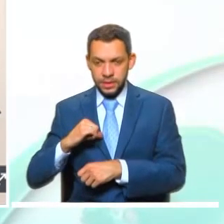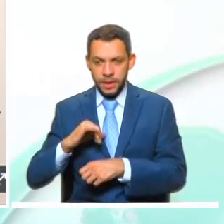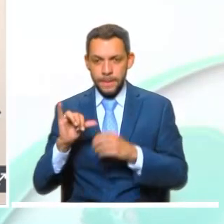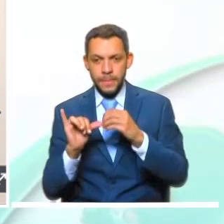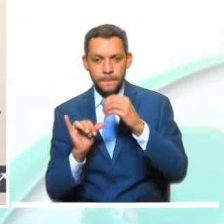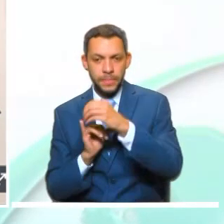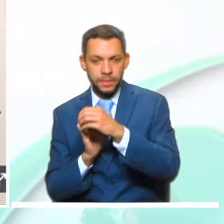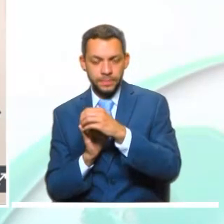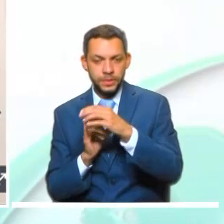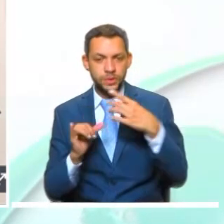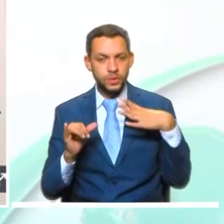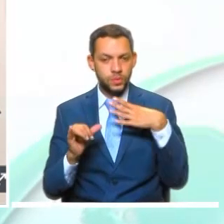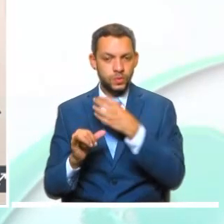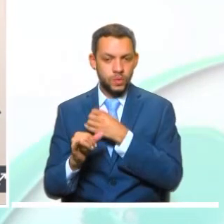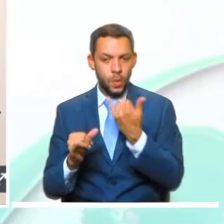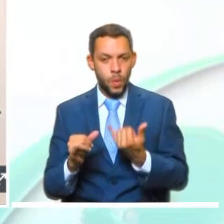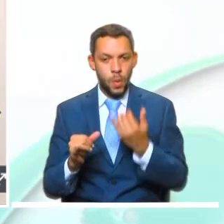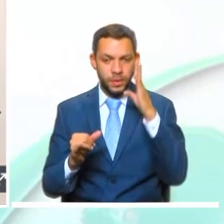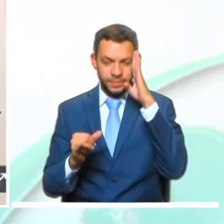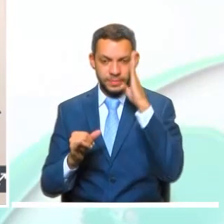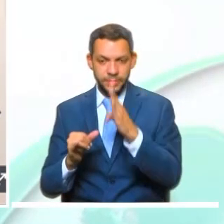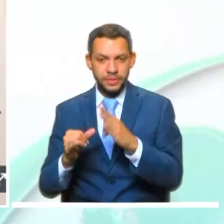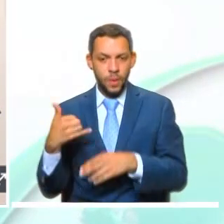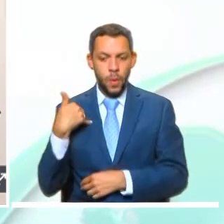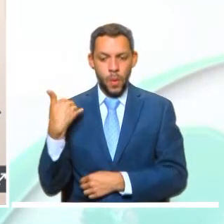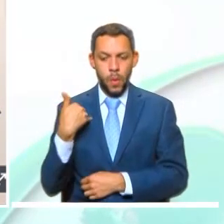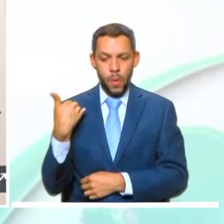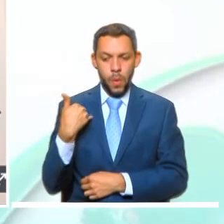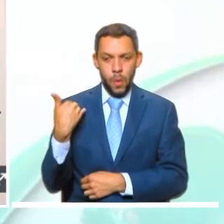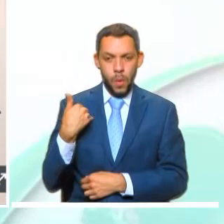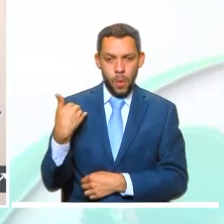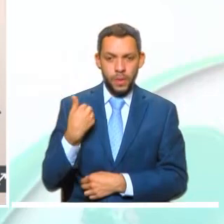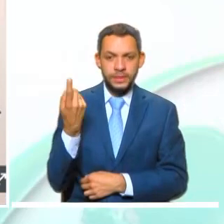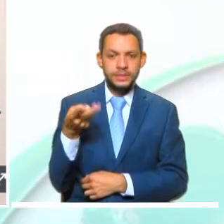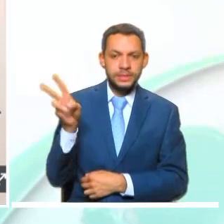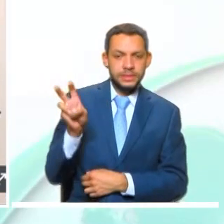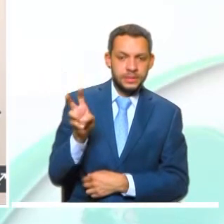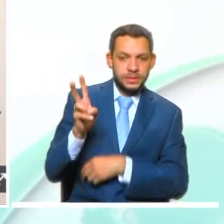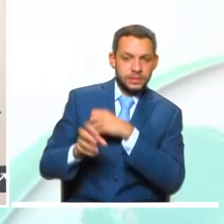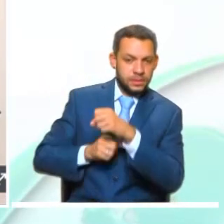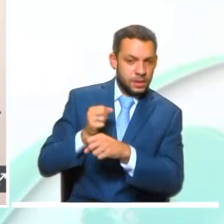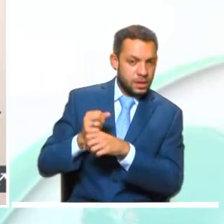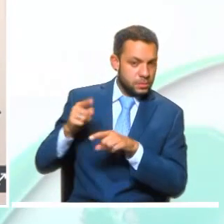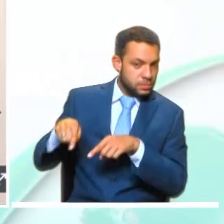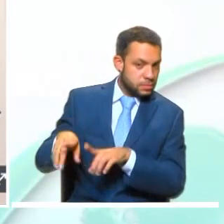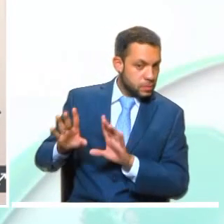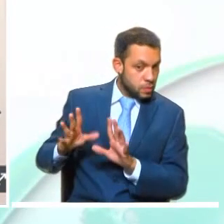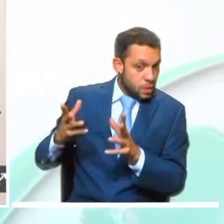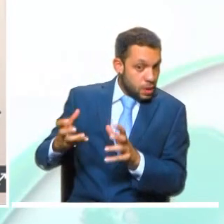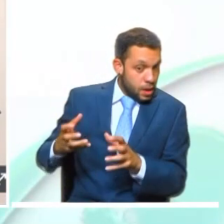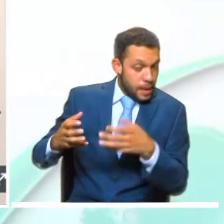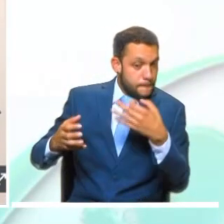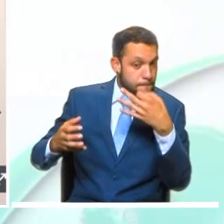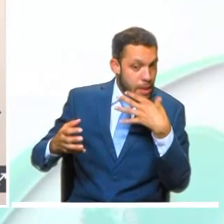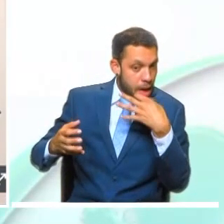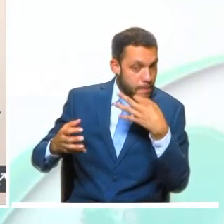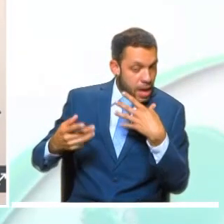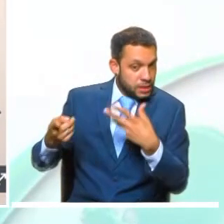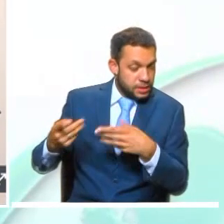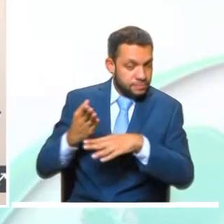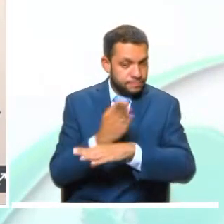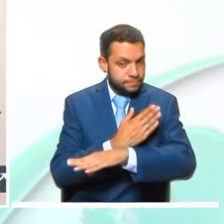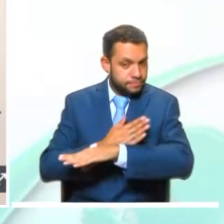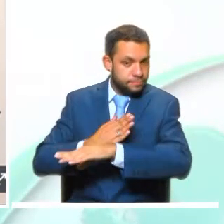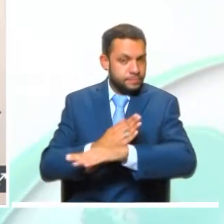atendió una paciente hoy de 17 años que pues quería planificar y